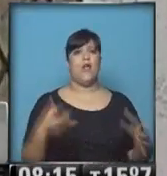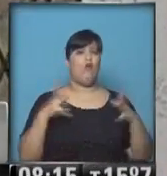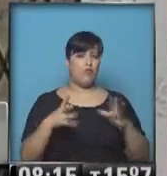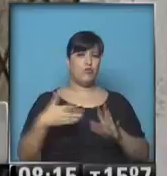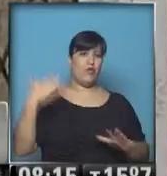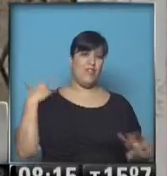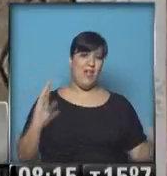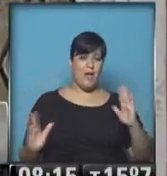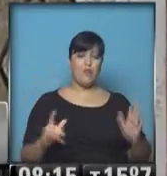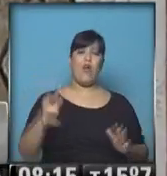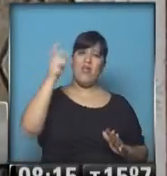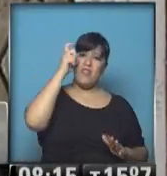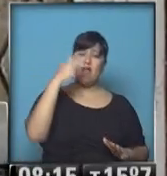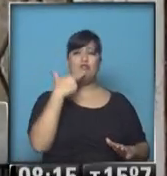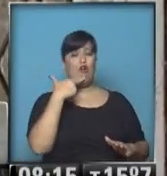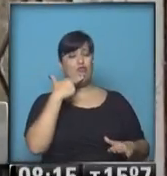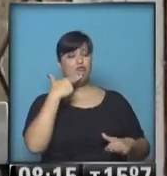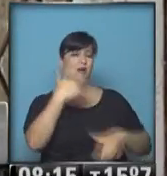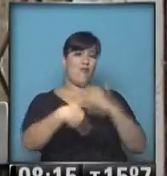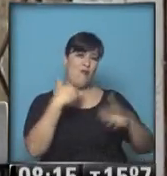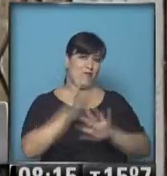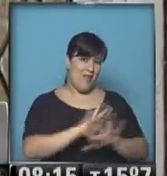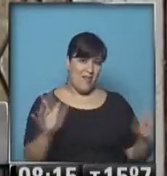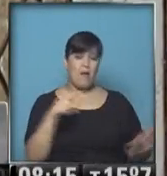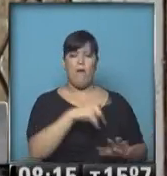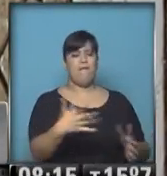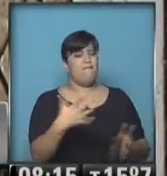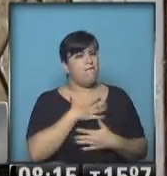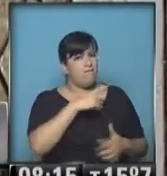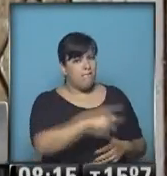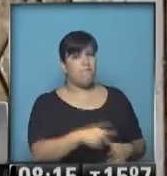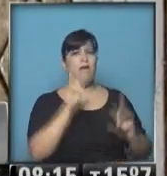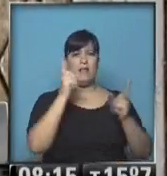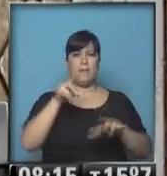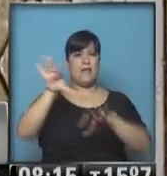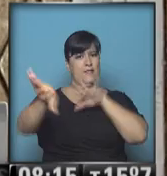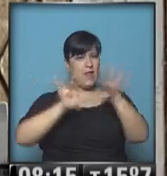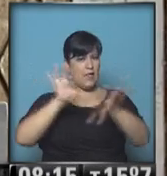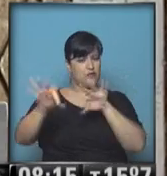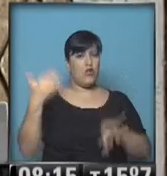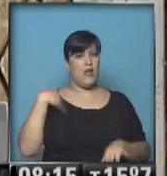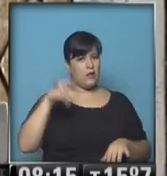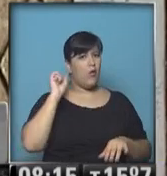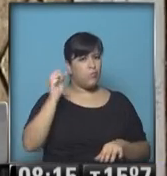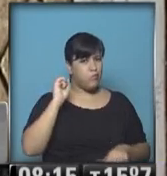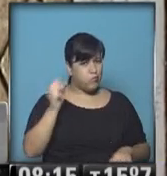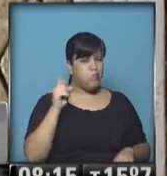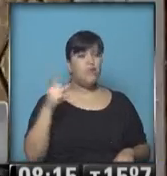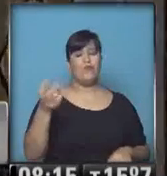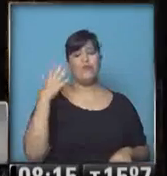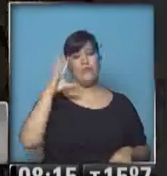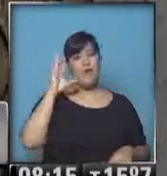época maurice de 12 años muy querido su paso por la selección argentina recordamos en